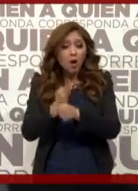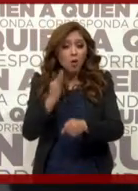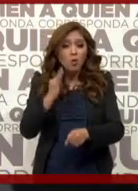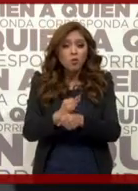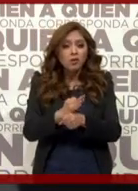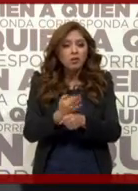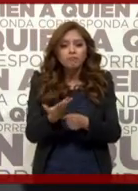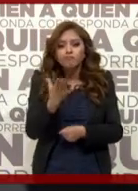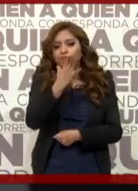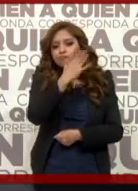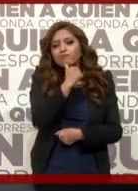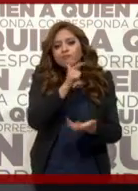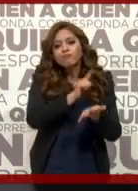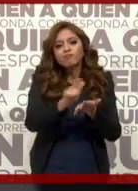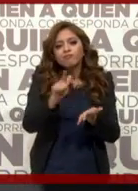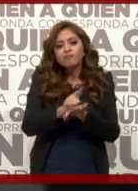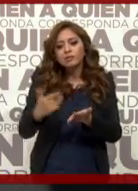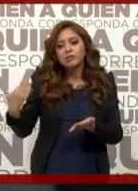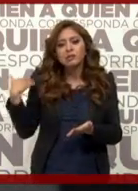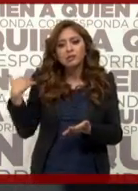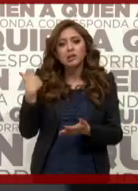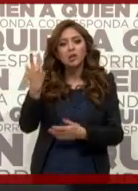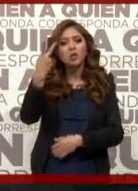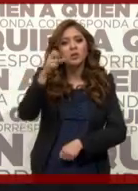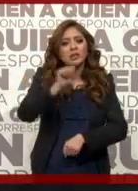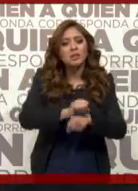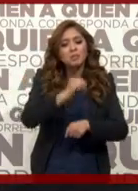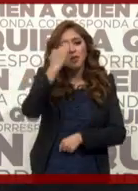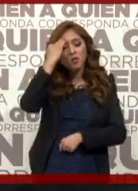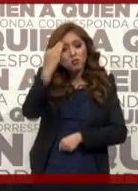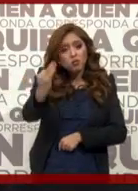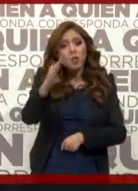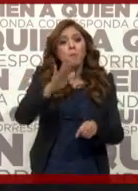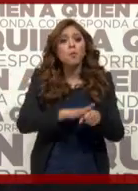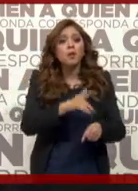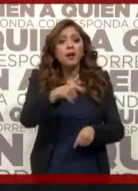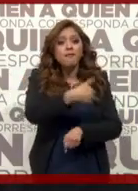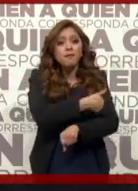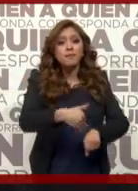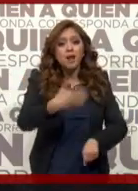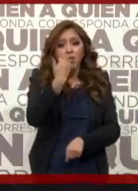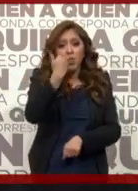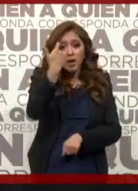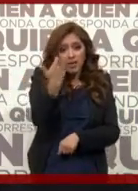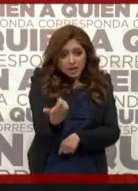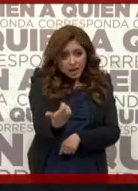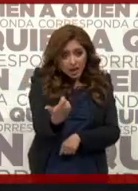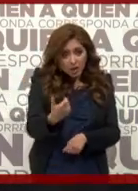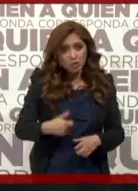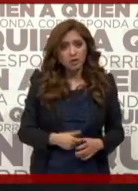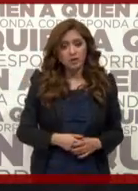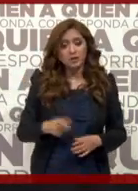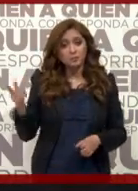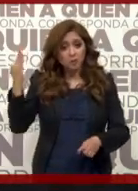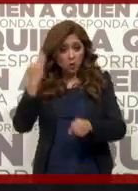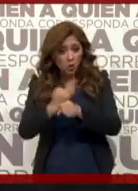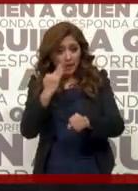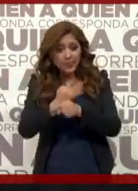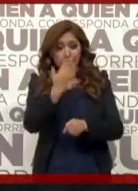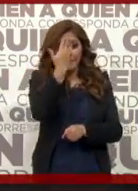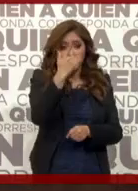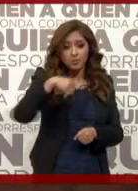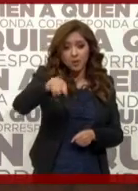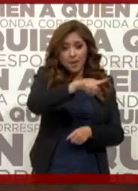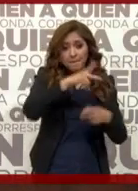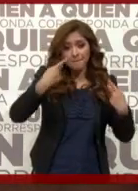no ha recibido desde hace ya más de 2 semanas, esto debido a la falta de recursos. Por este motivo hacemos el llamado a la población para obtener